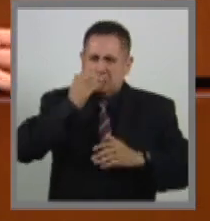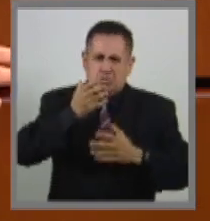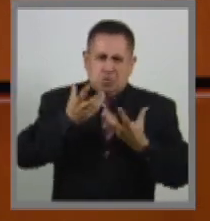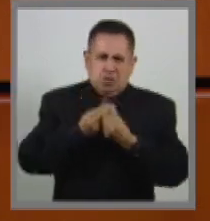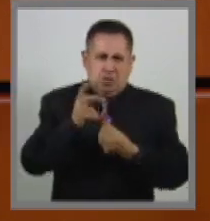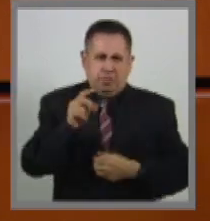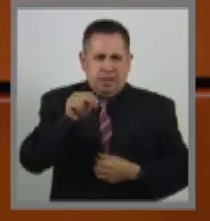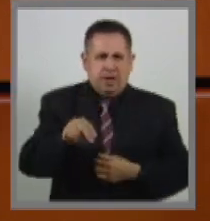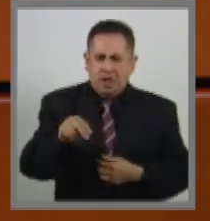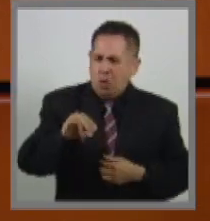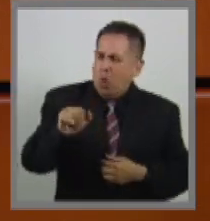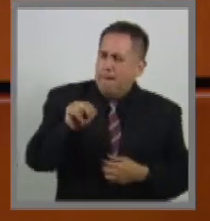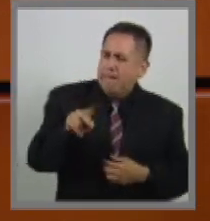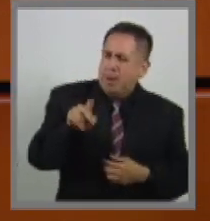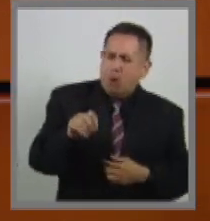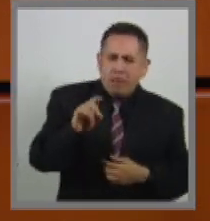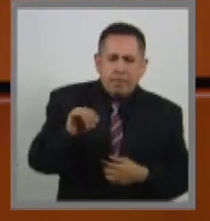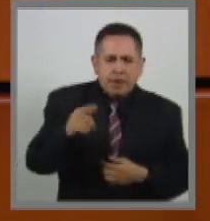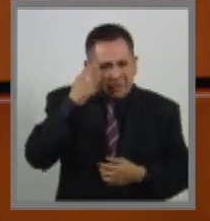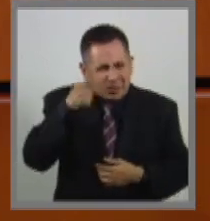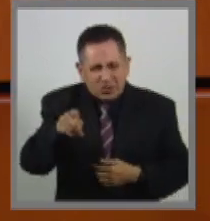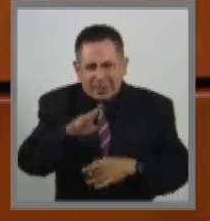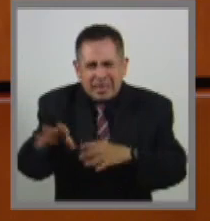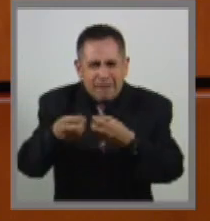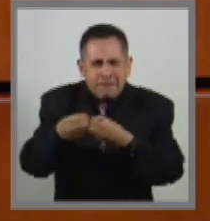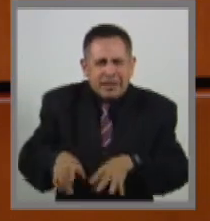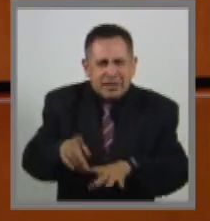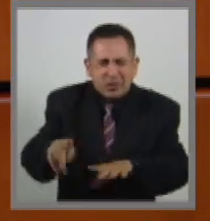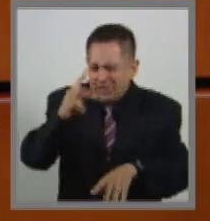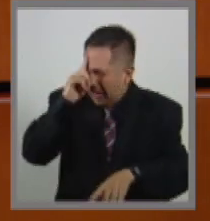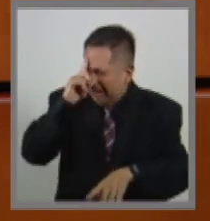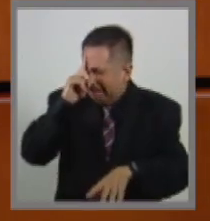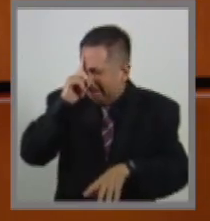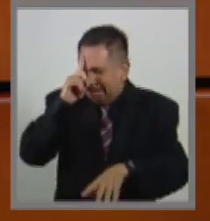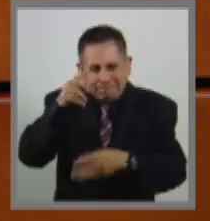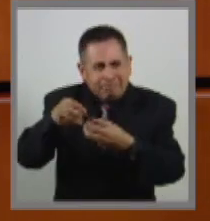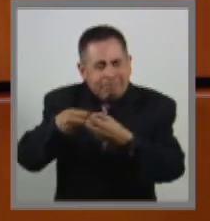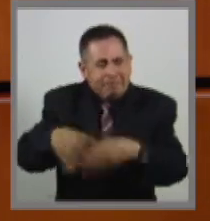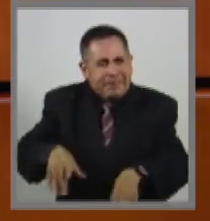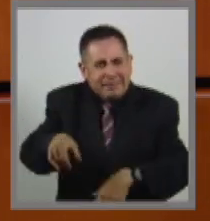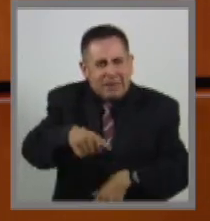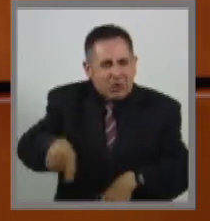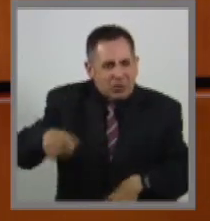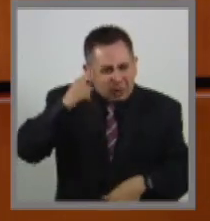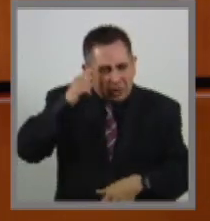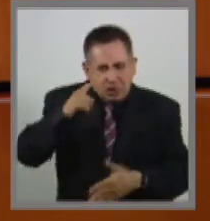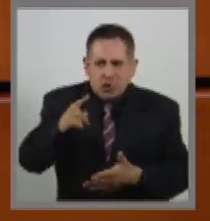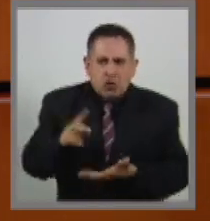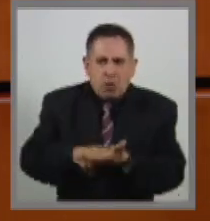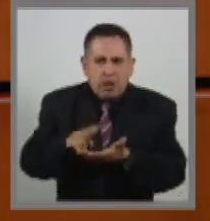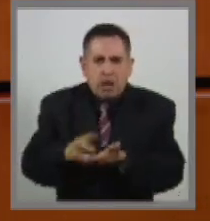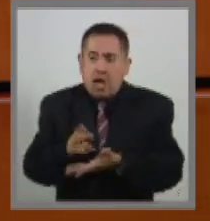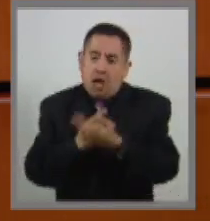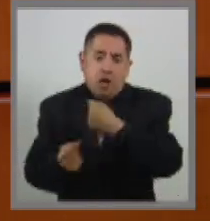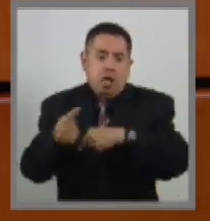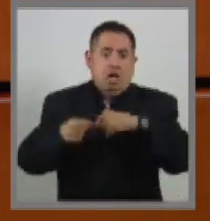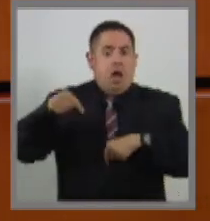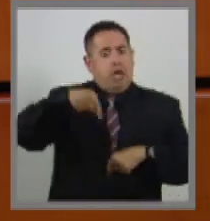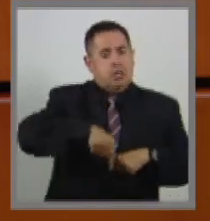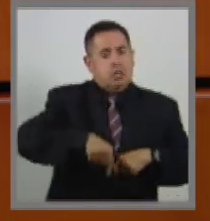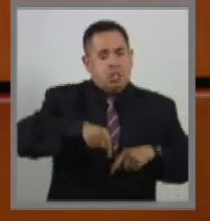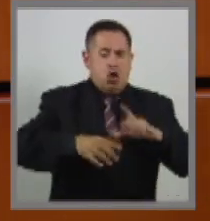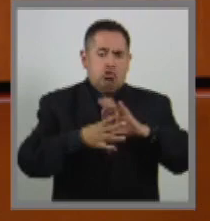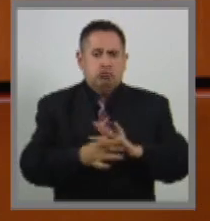PAN, que es Juan Pablo Adame. Ya ustedes ya perdieron el piso en ese sentido. No creo que valga entonces traer a colación